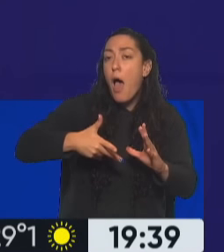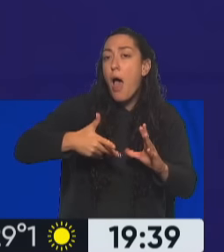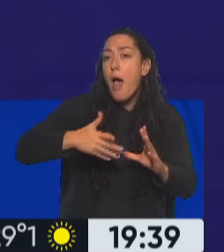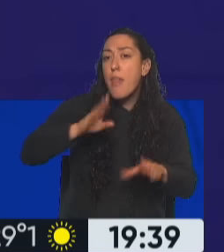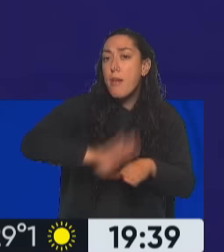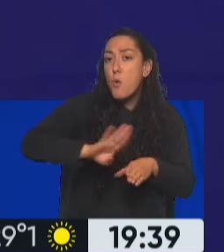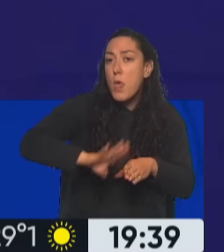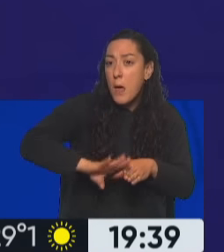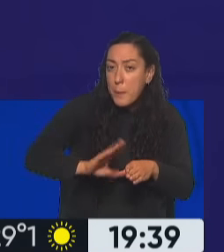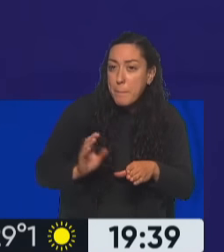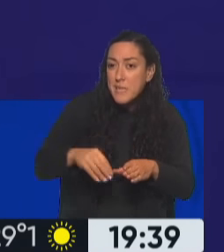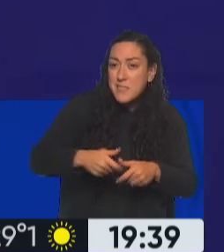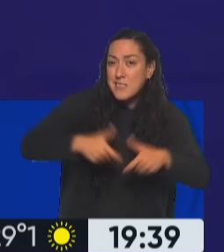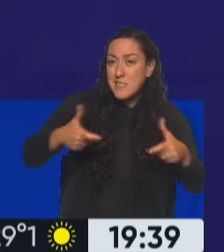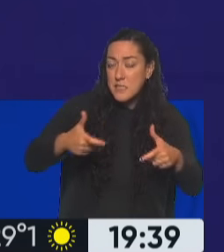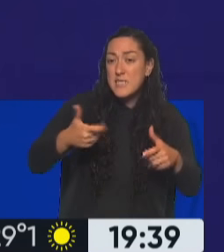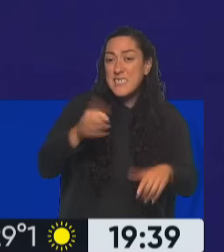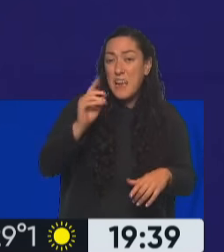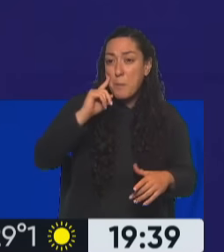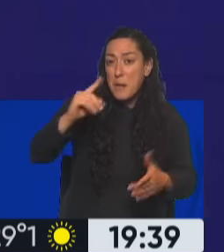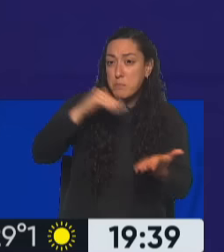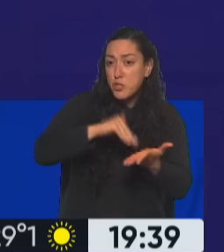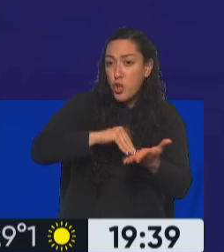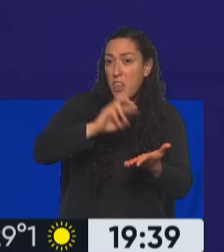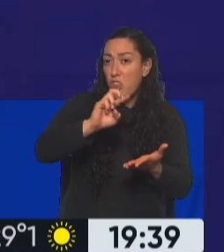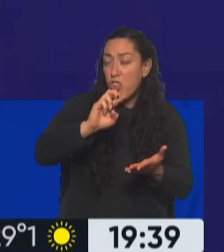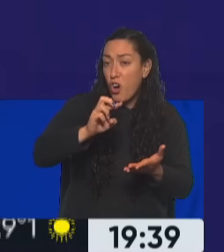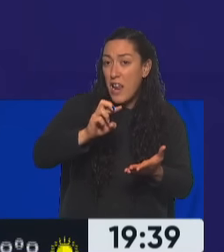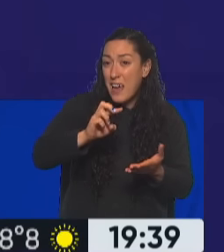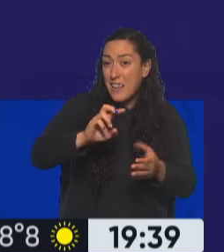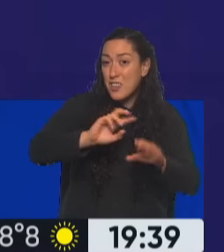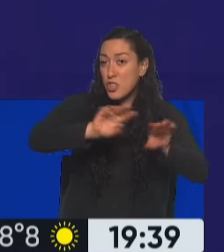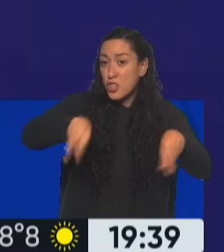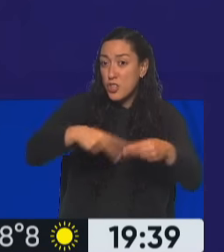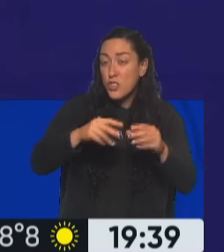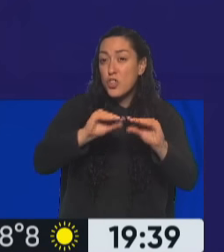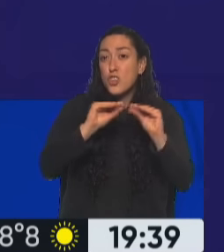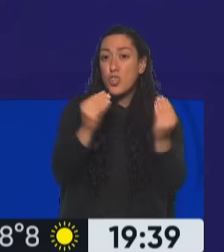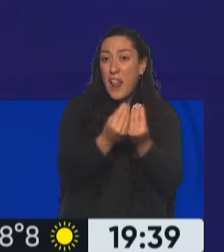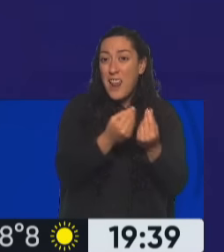decir, durante el gobierno de Macri se tomaron 60.000 millones de dólares netos.